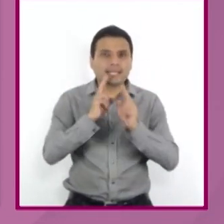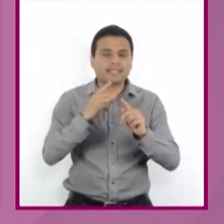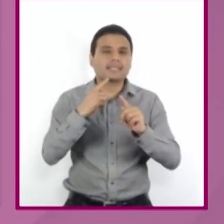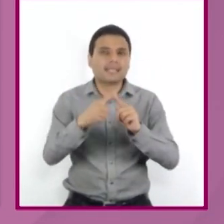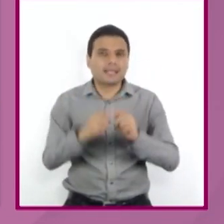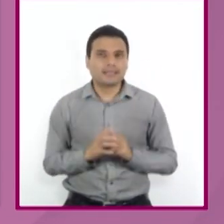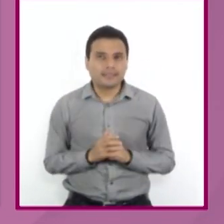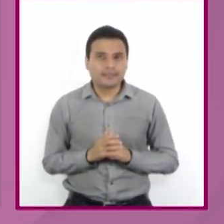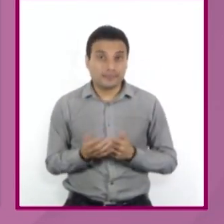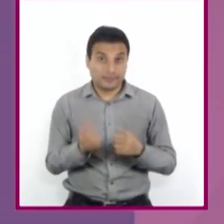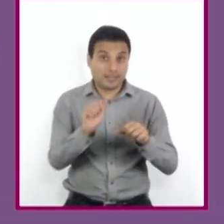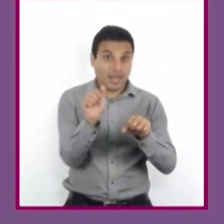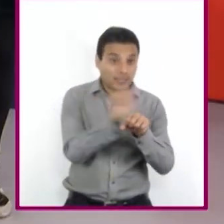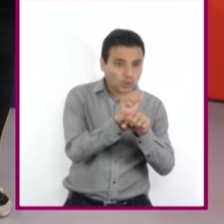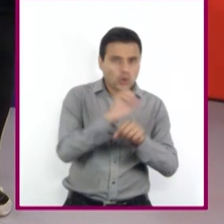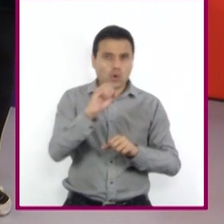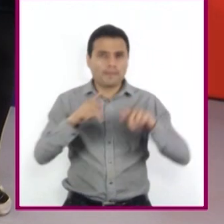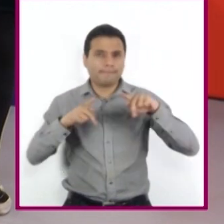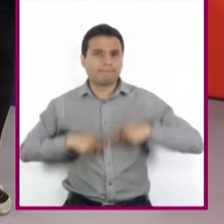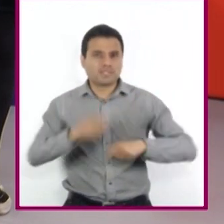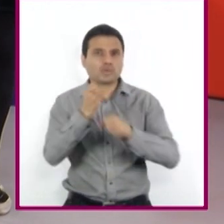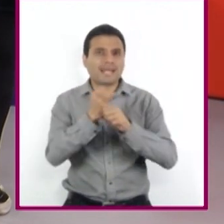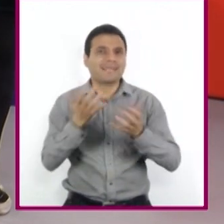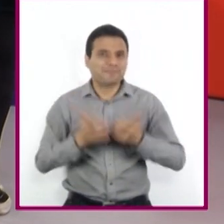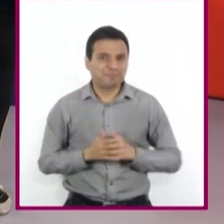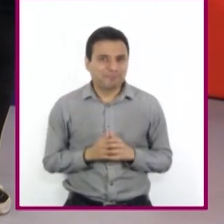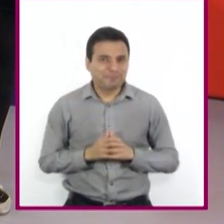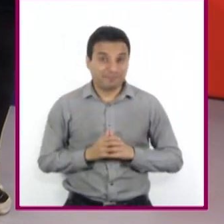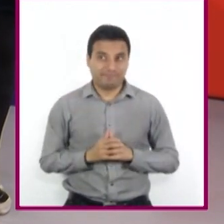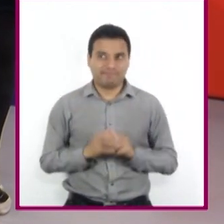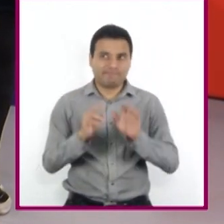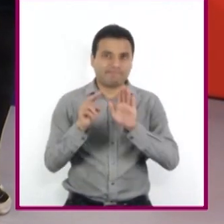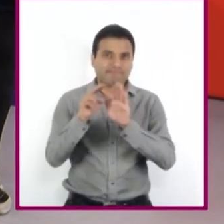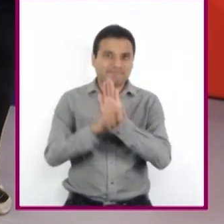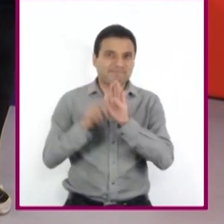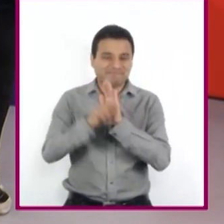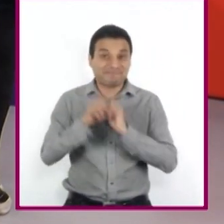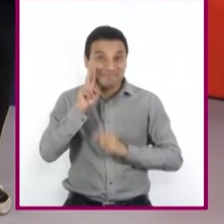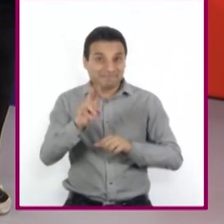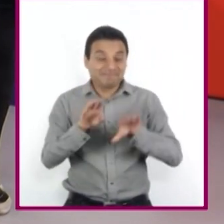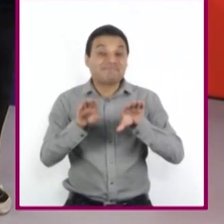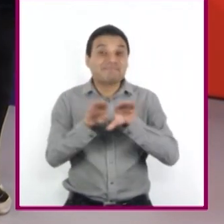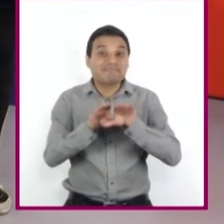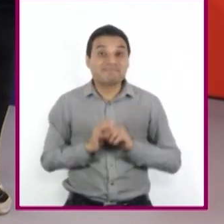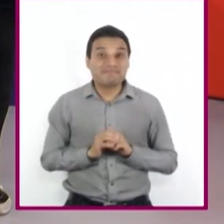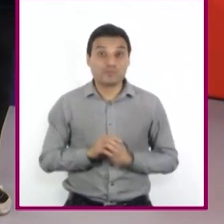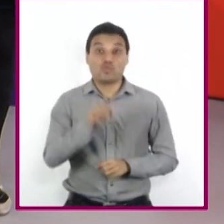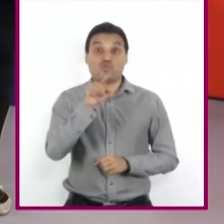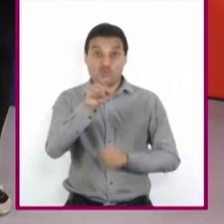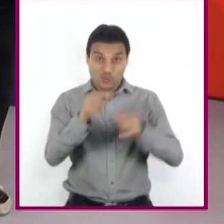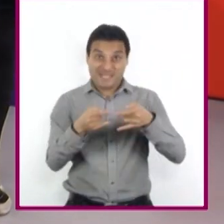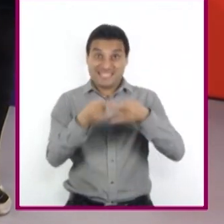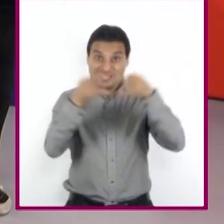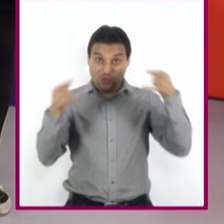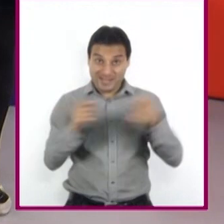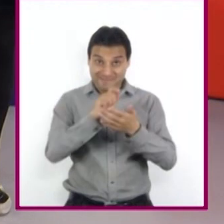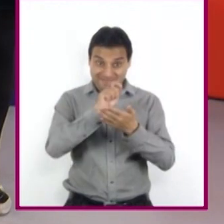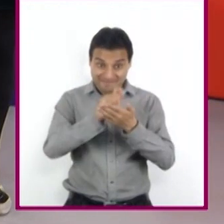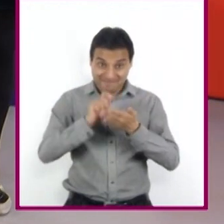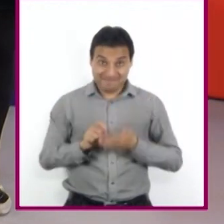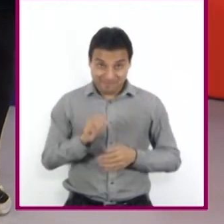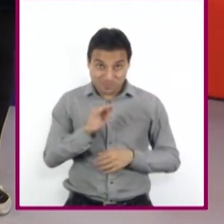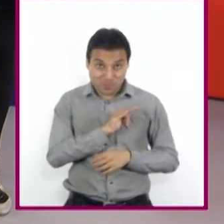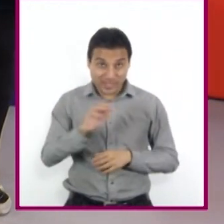los personajes? ¿Qué les pareció el video? ¿Les ayuda a complementar la historia que les propusimos?